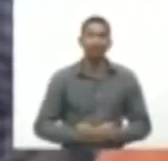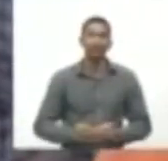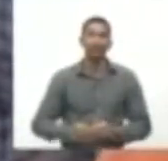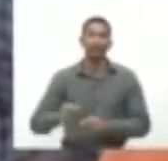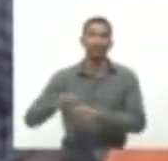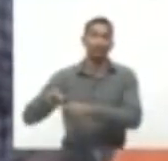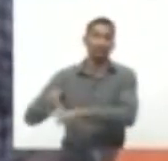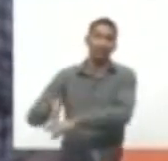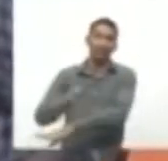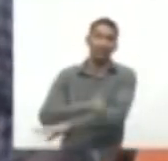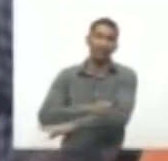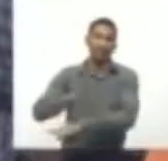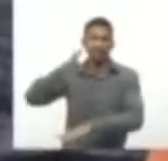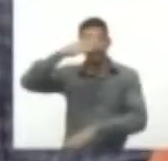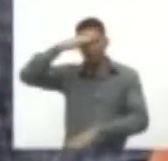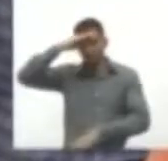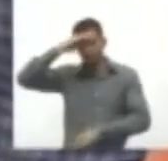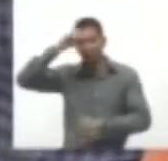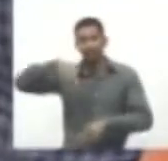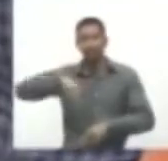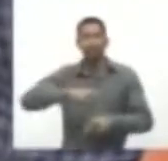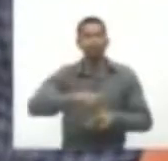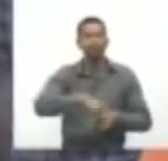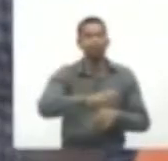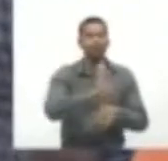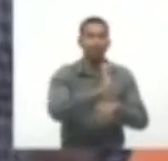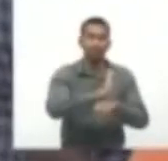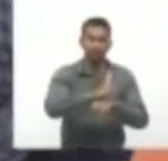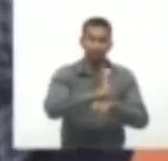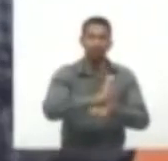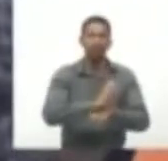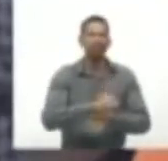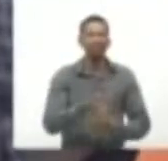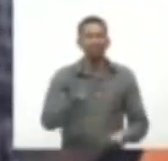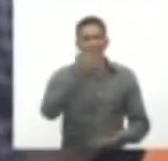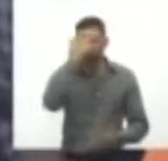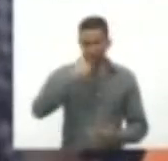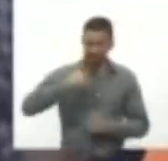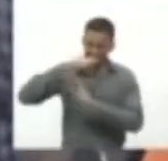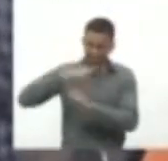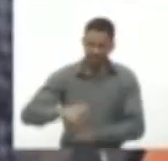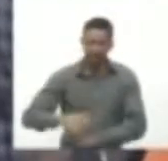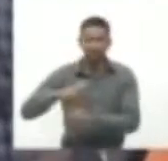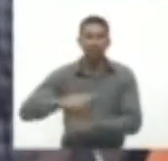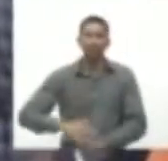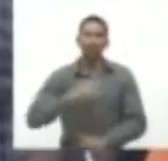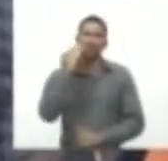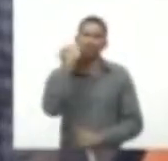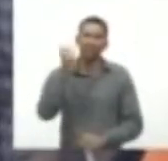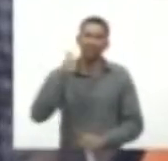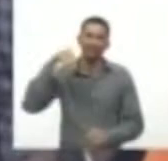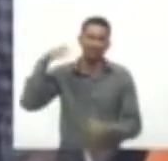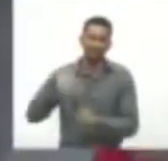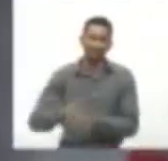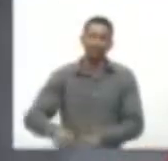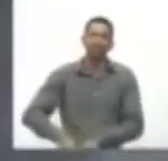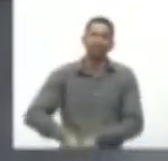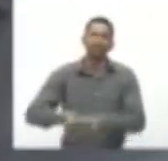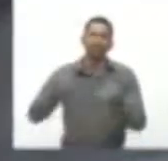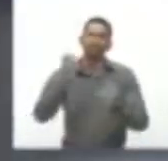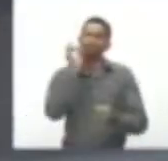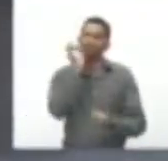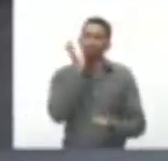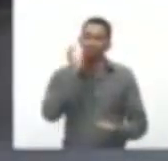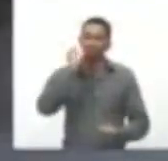ahora de Quito, porque las mujeres hemos venido sufriendo muchísimo los efectos de la guerra. Como estas